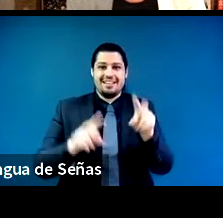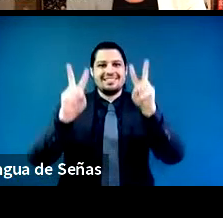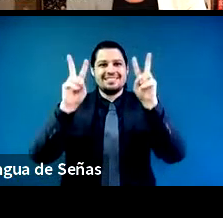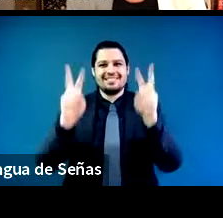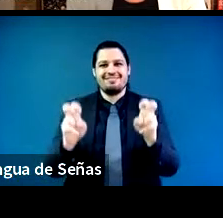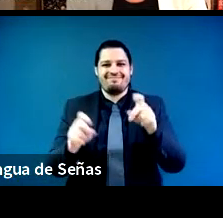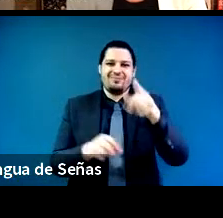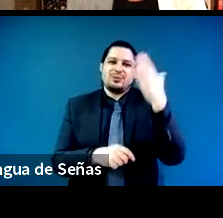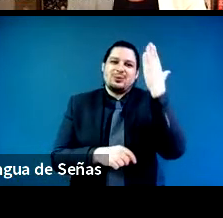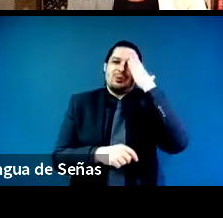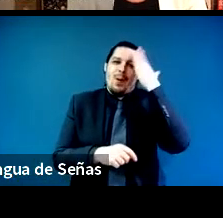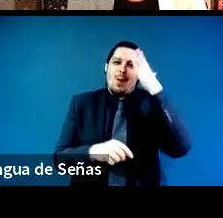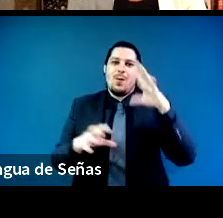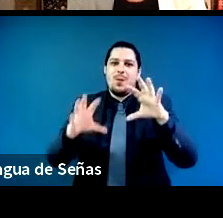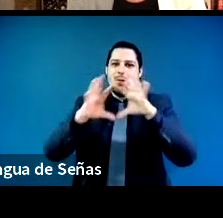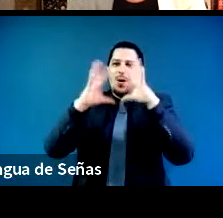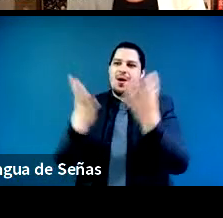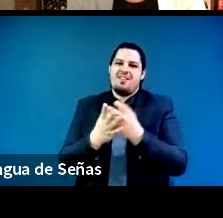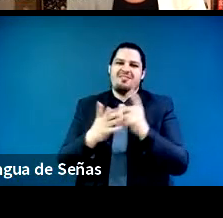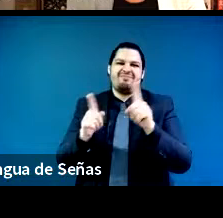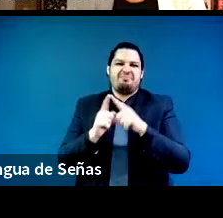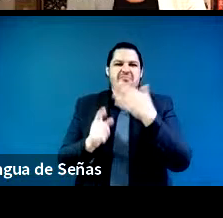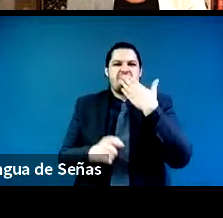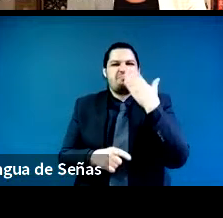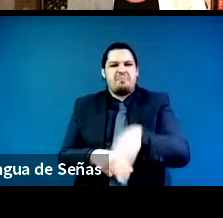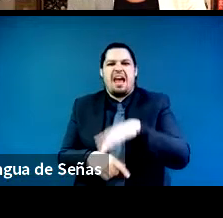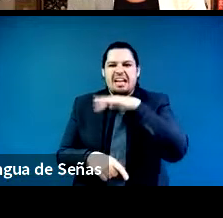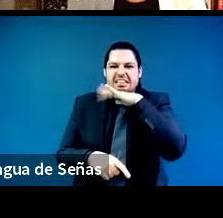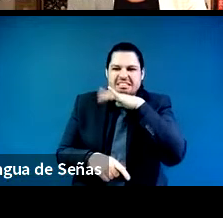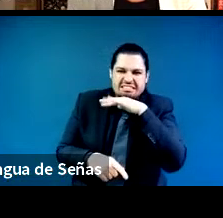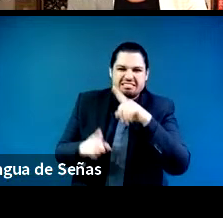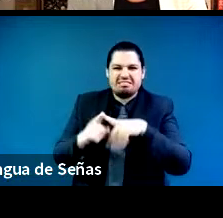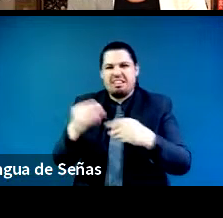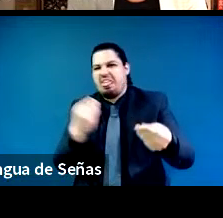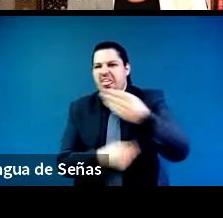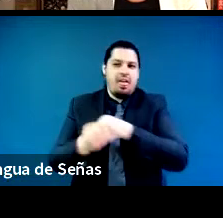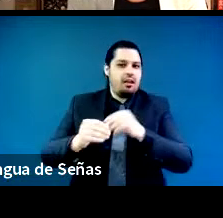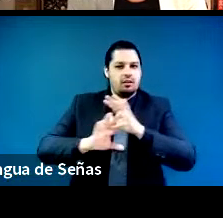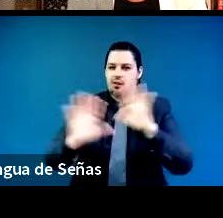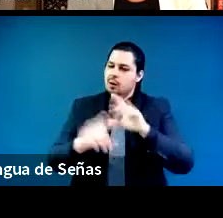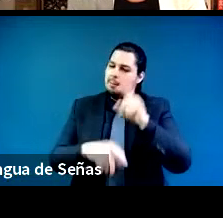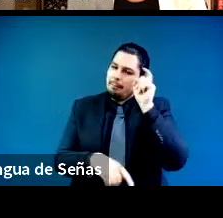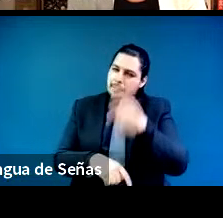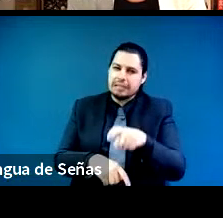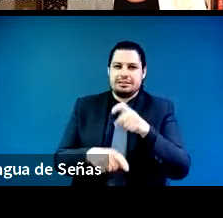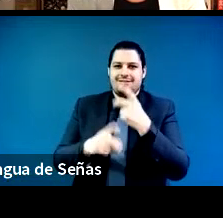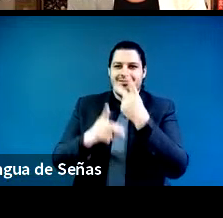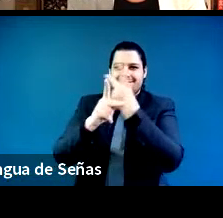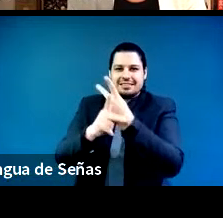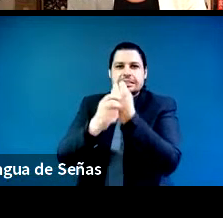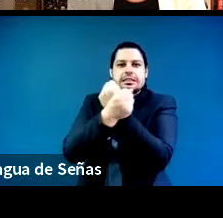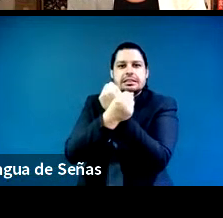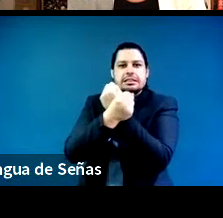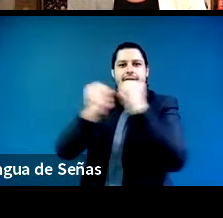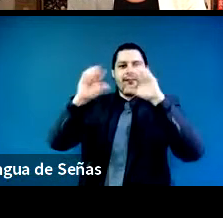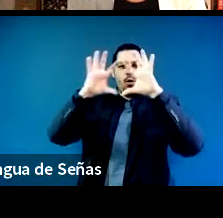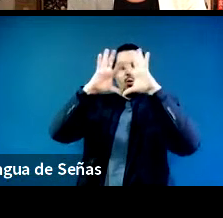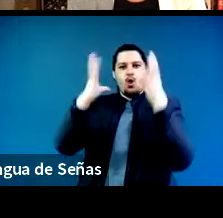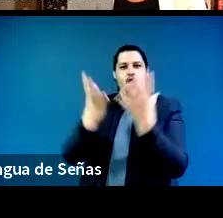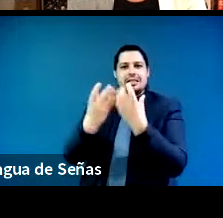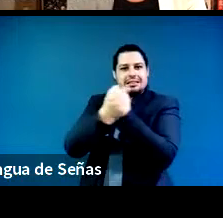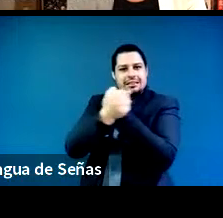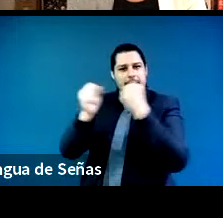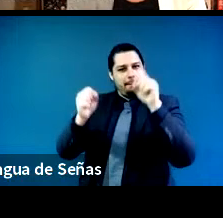ser cuidadosos y cuidadosas del medio ambiente. Creo que justamente la pandemia llamó